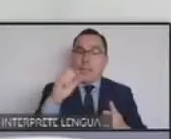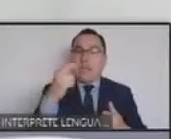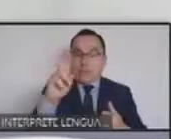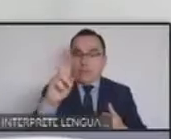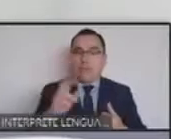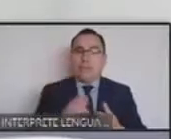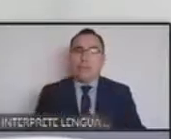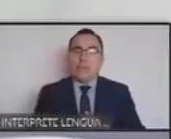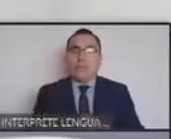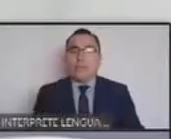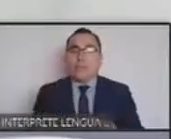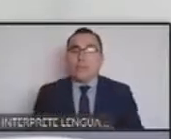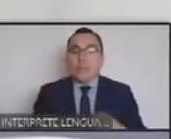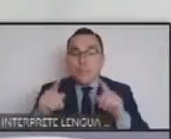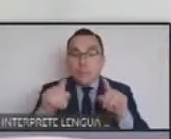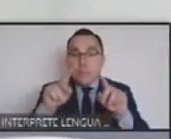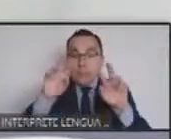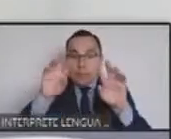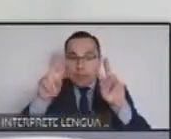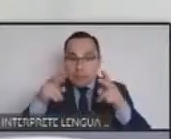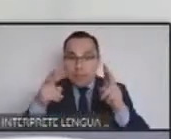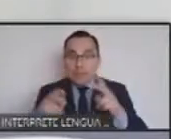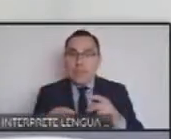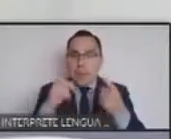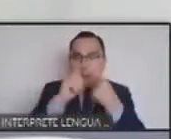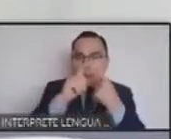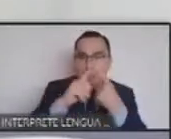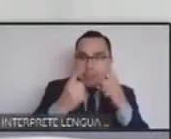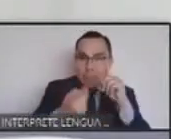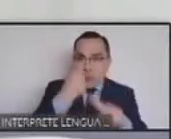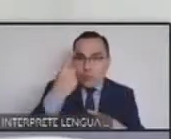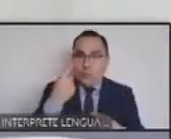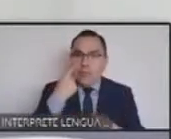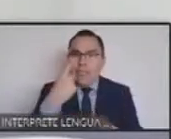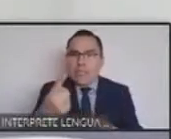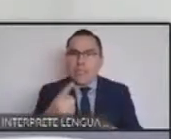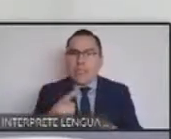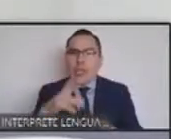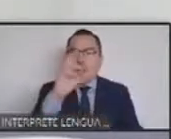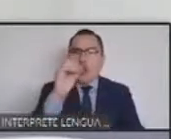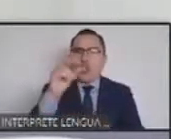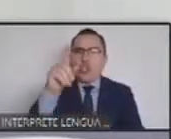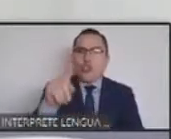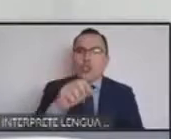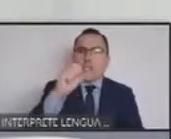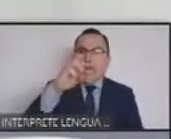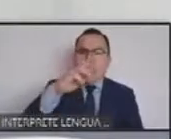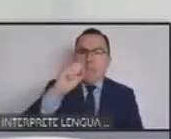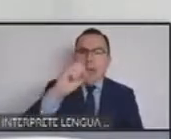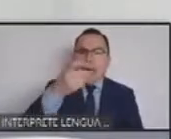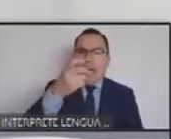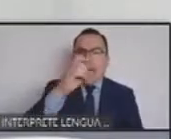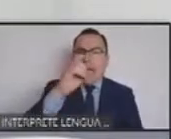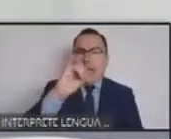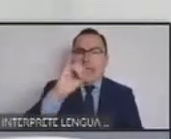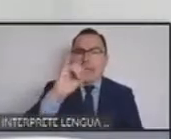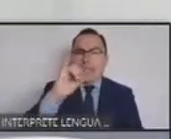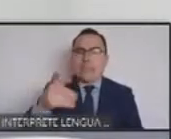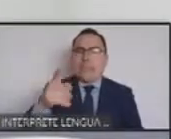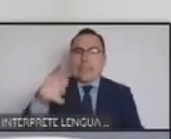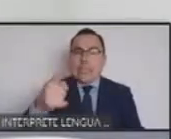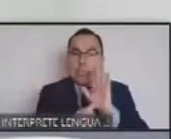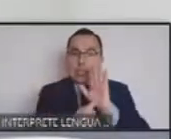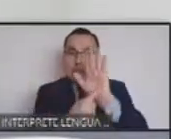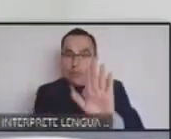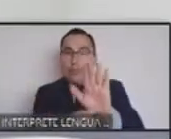Nuestros panelistas. Voy a presentar en primer lugar a doña Rosa María Maggi, que nos va a exponer el